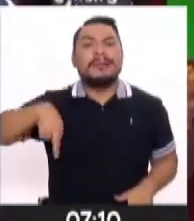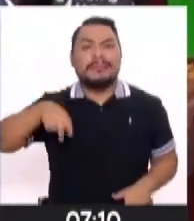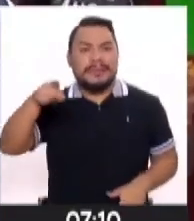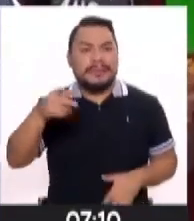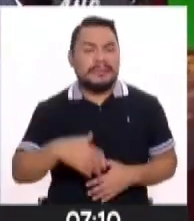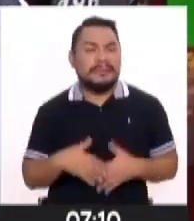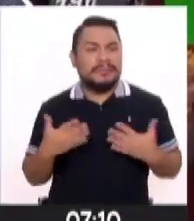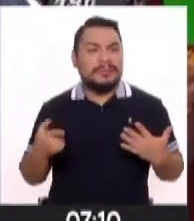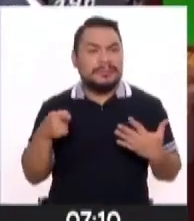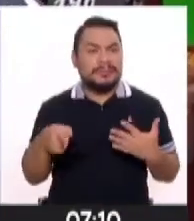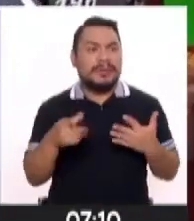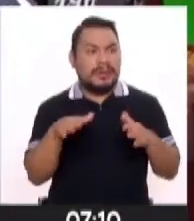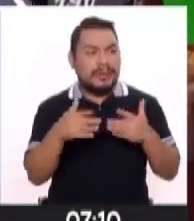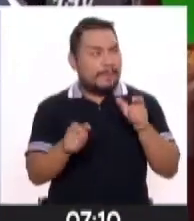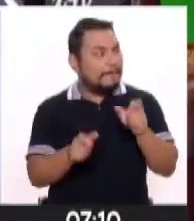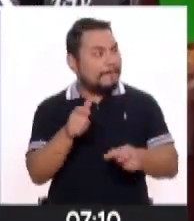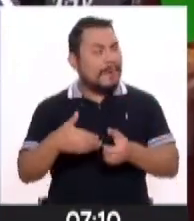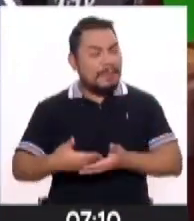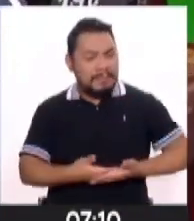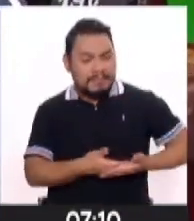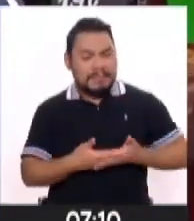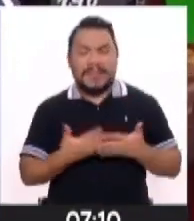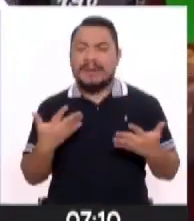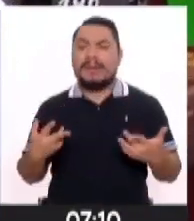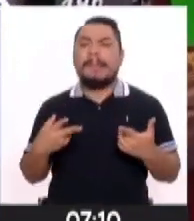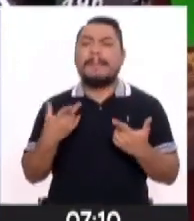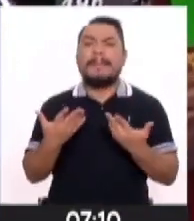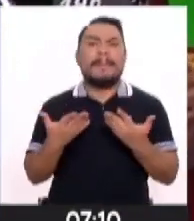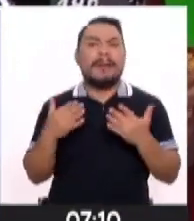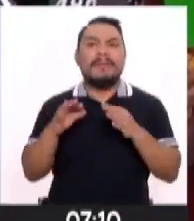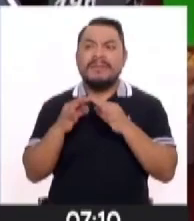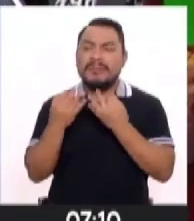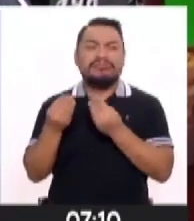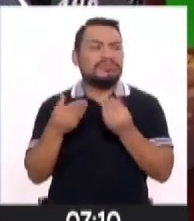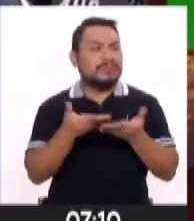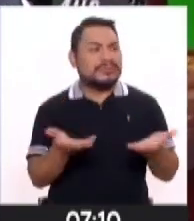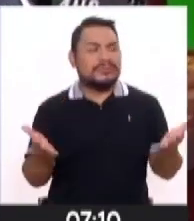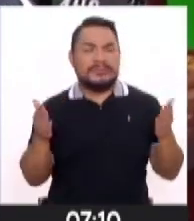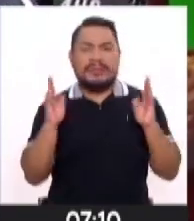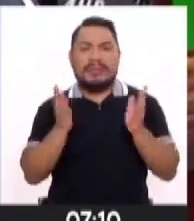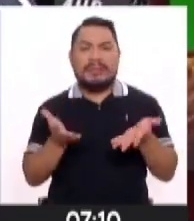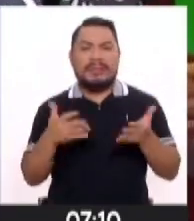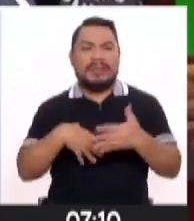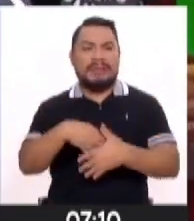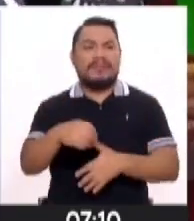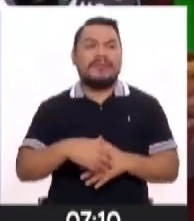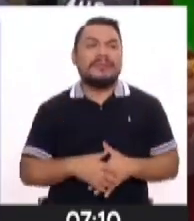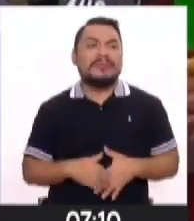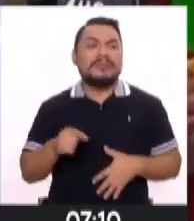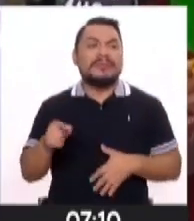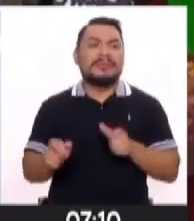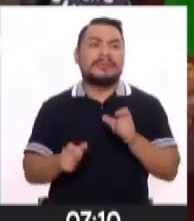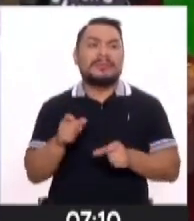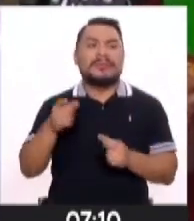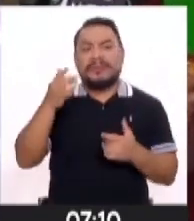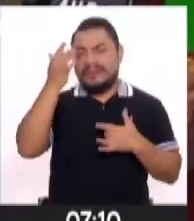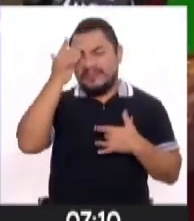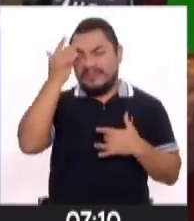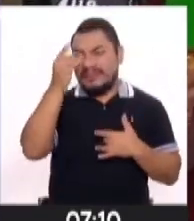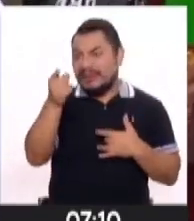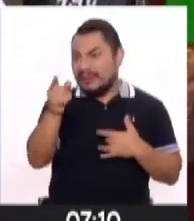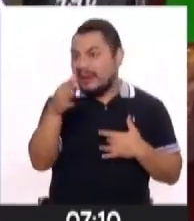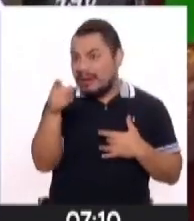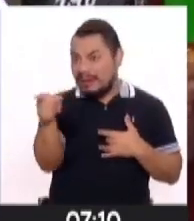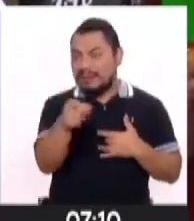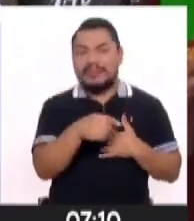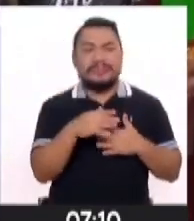que tienen bebés, obstaculizan el tránsito, tantas cosas que suceden. No, entonces, acá hay personas que están delicadas de salud.